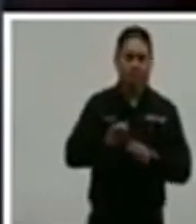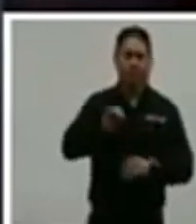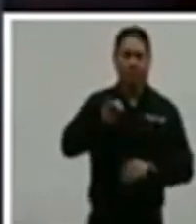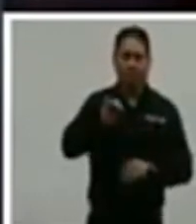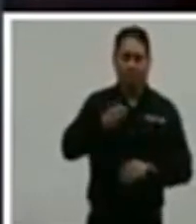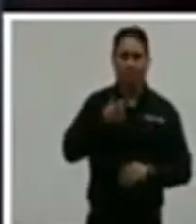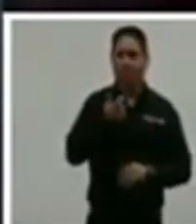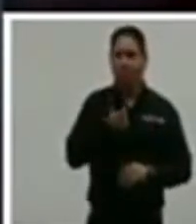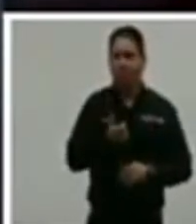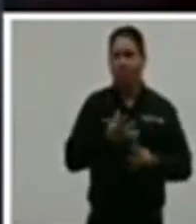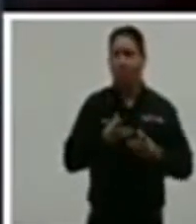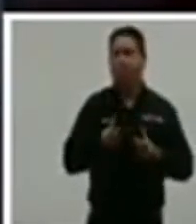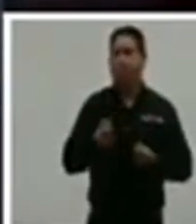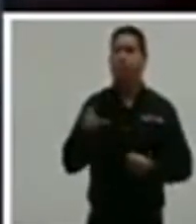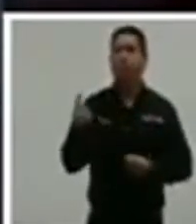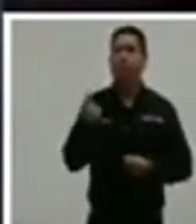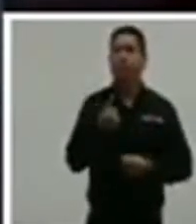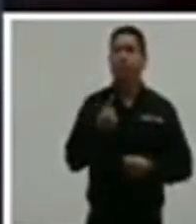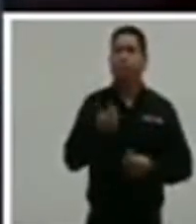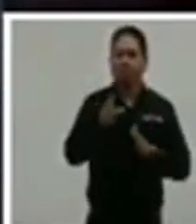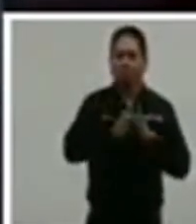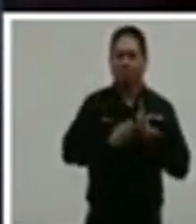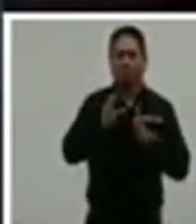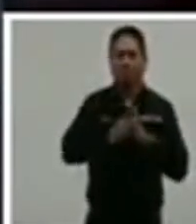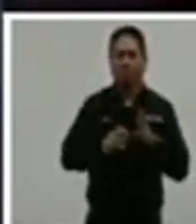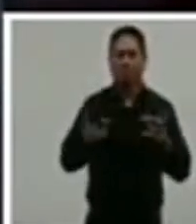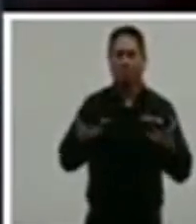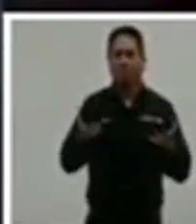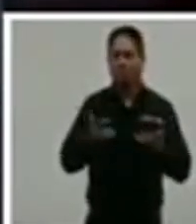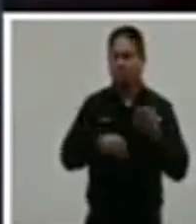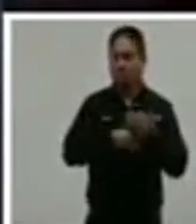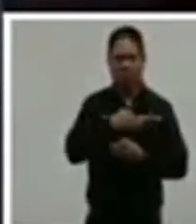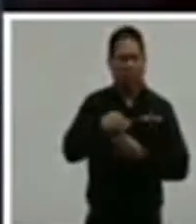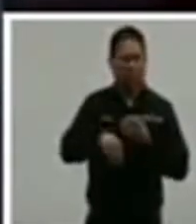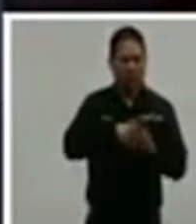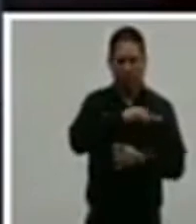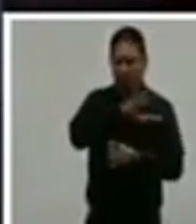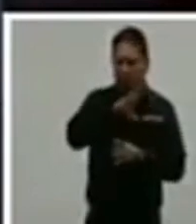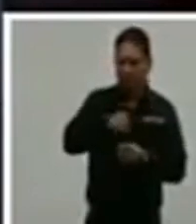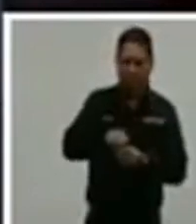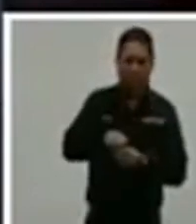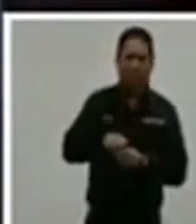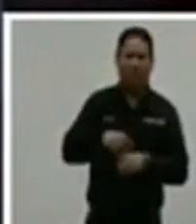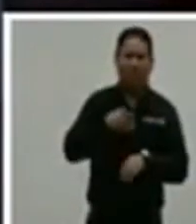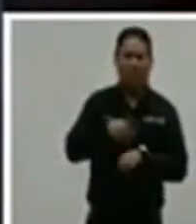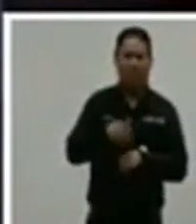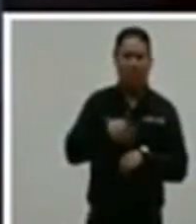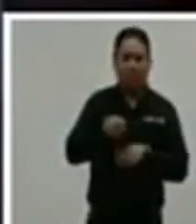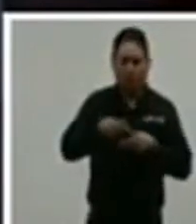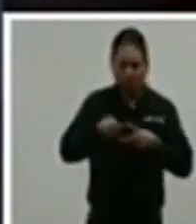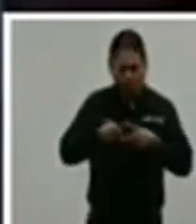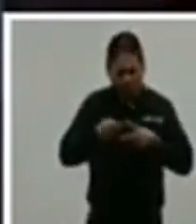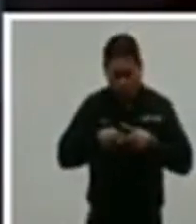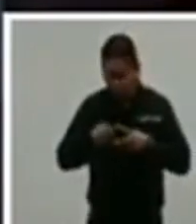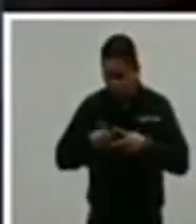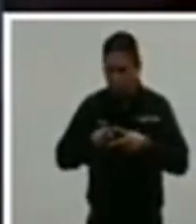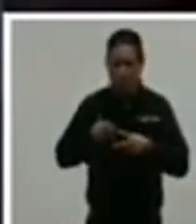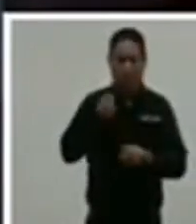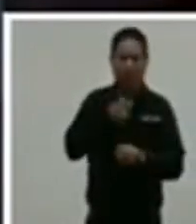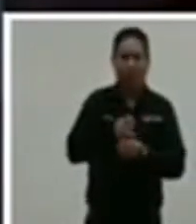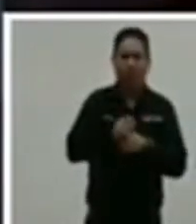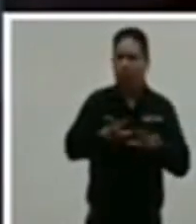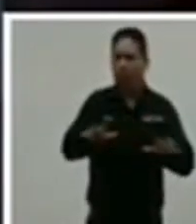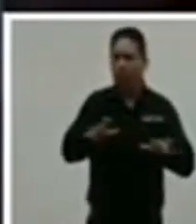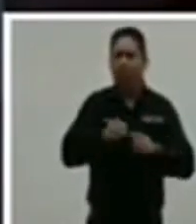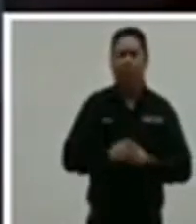cuenta pública anual para que se pueda hacer el calendario, se puedan hacer las revisiones, las auditorías, y poder tener números claros y sobre todo información